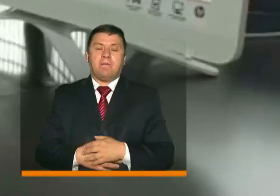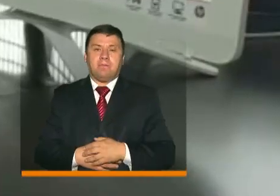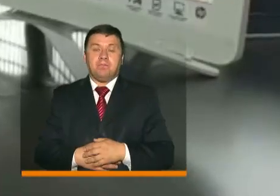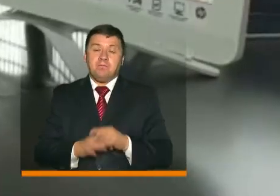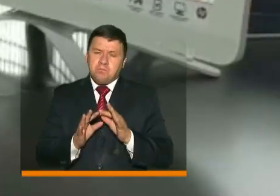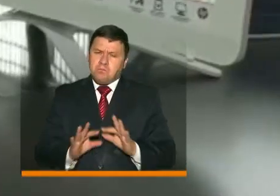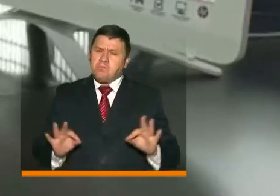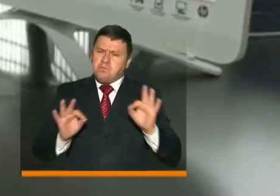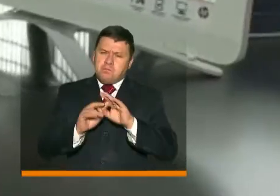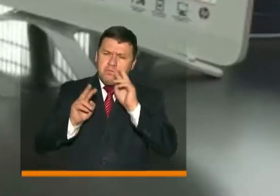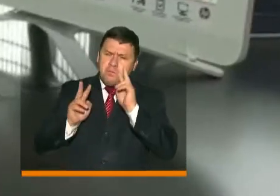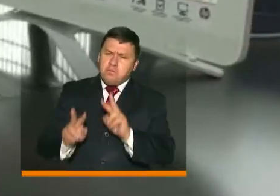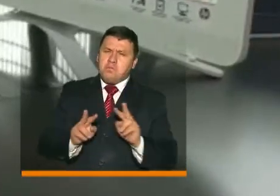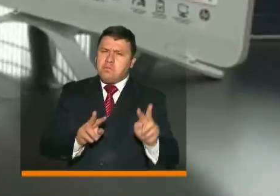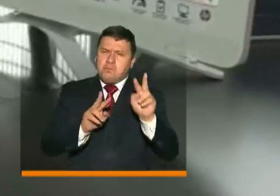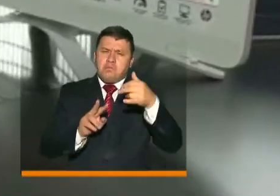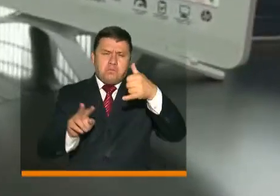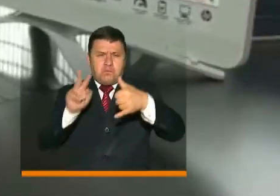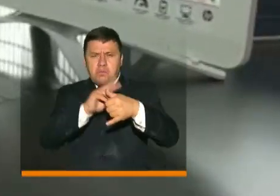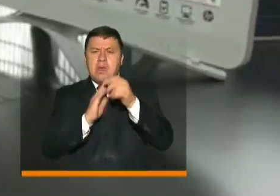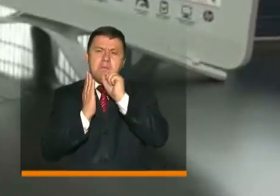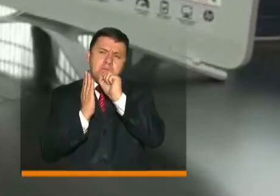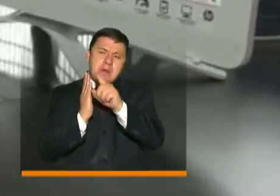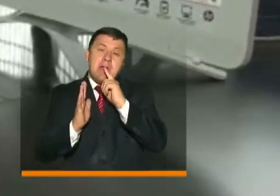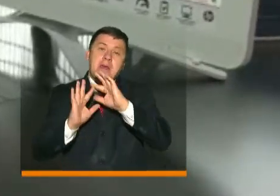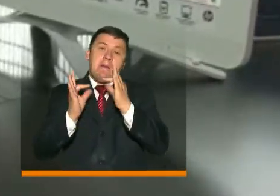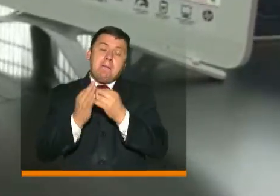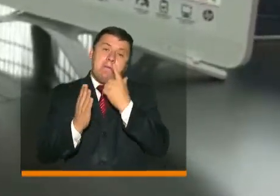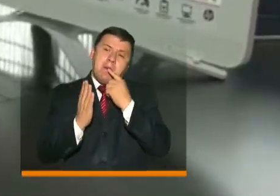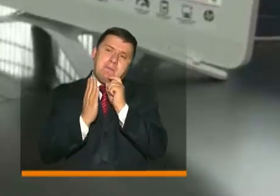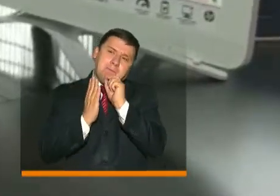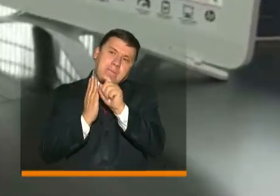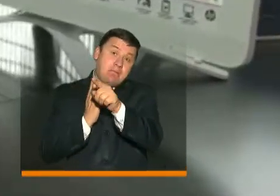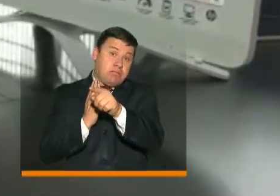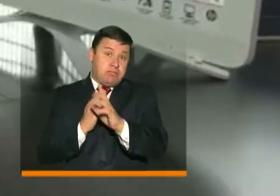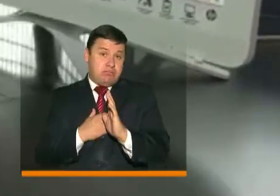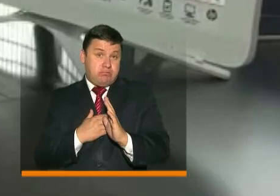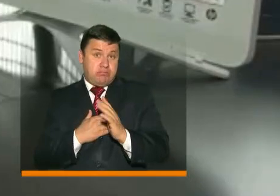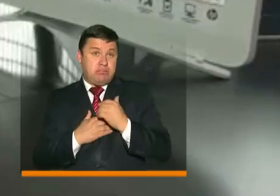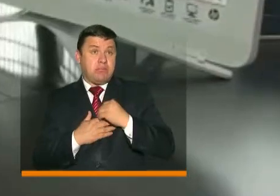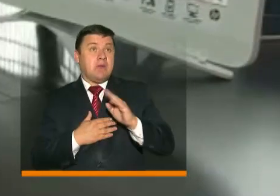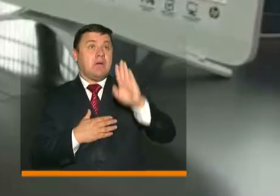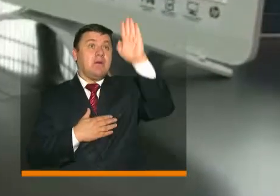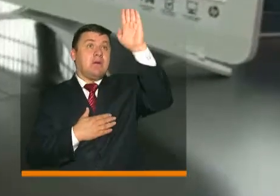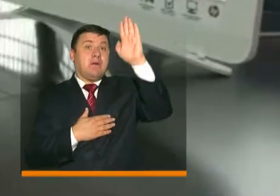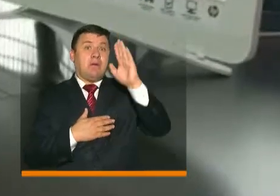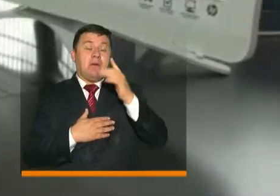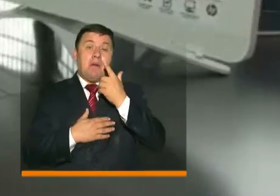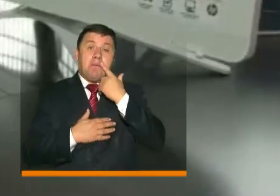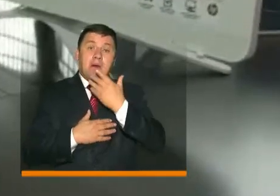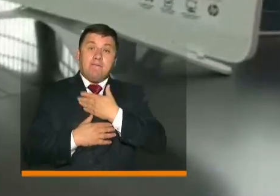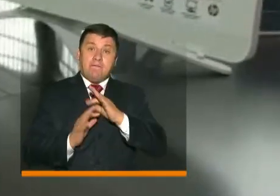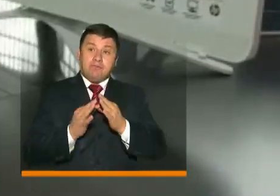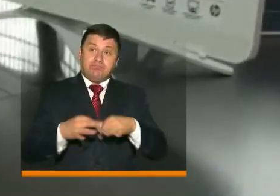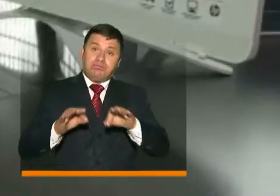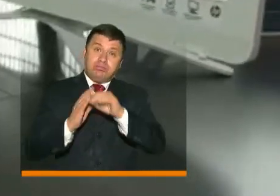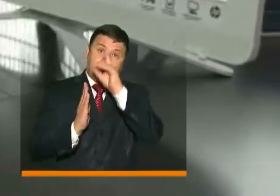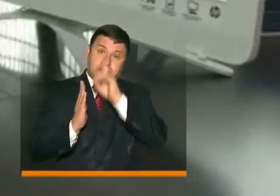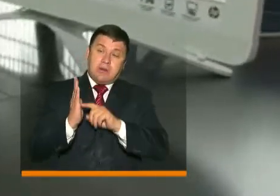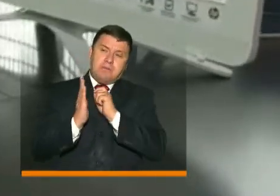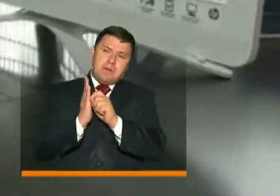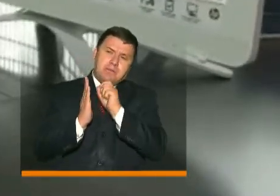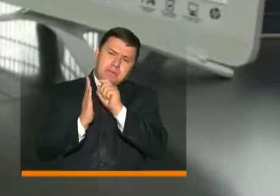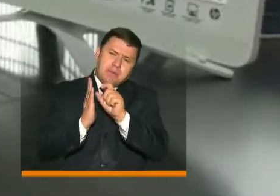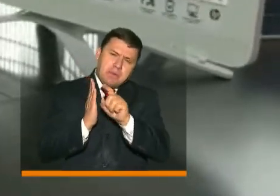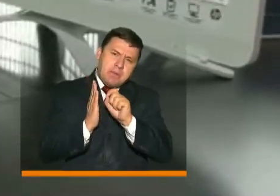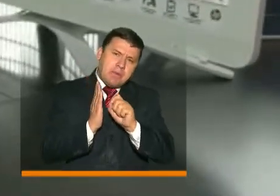ver que estamos haciendo unas encuestas con padres de familia porque ellos también tienen la palabra para esta decisión y por